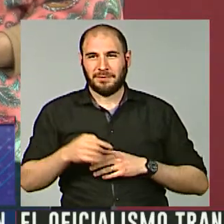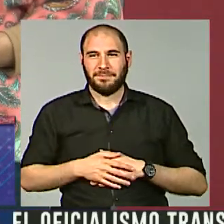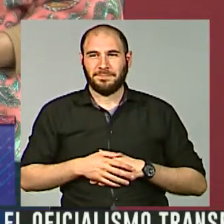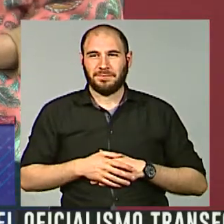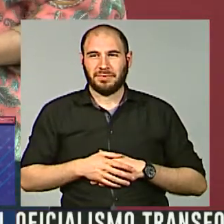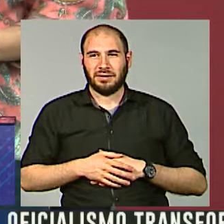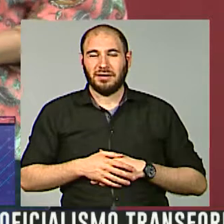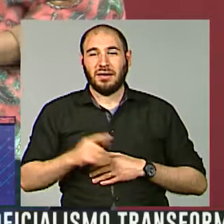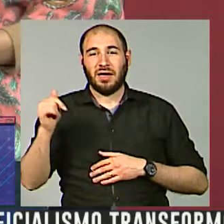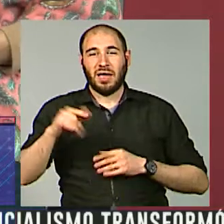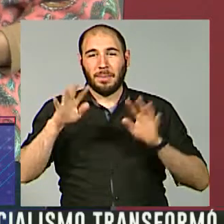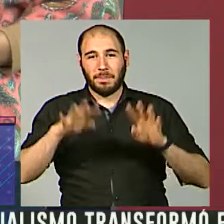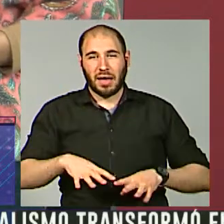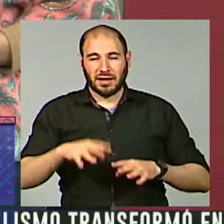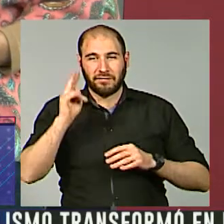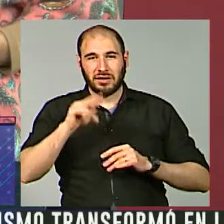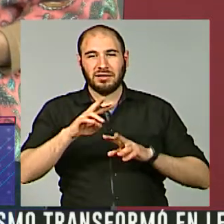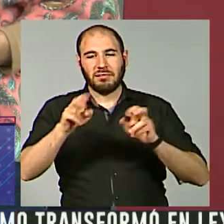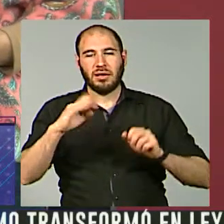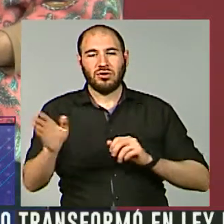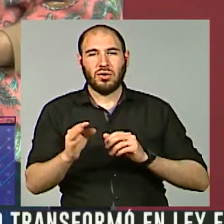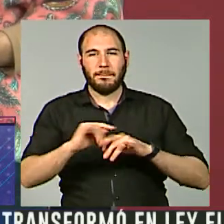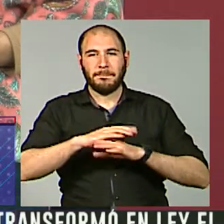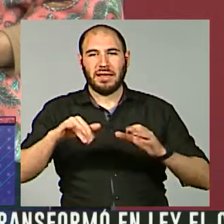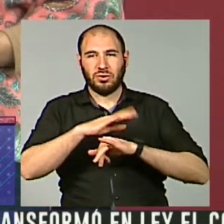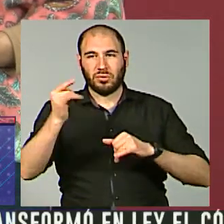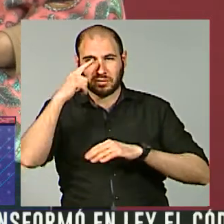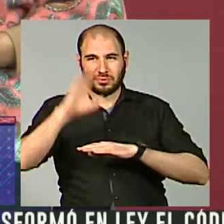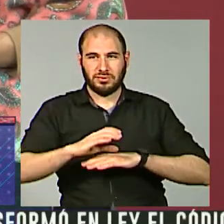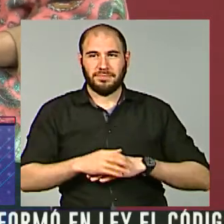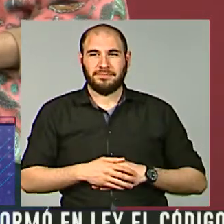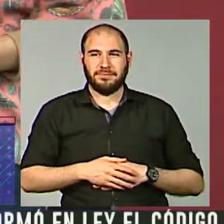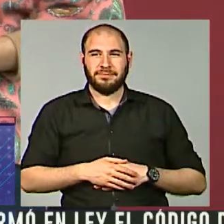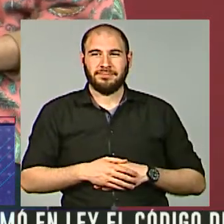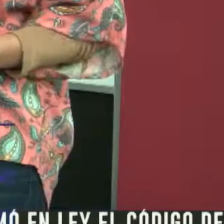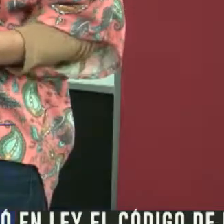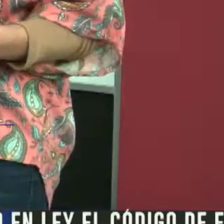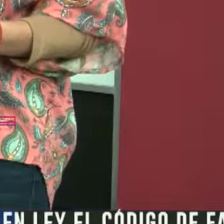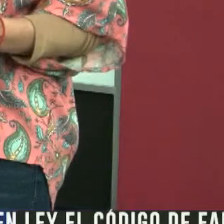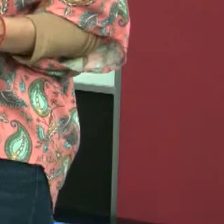www.universidad.com.ar, el sitio donde pueden ver todos los contenidos de los medios de la Universidad Nacional de Cuyo.